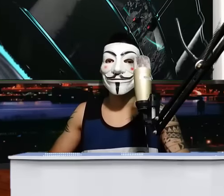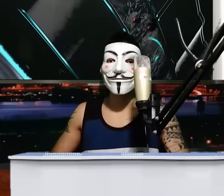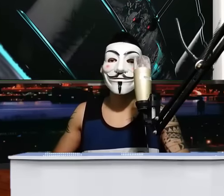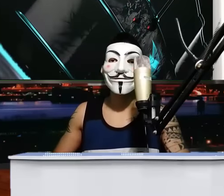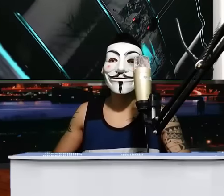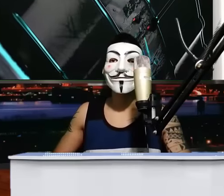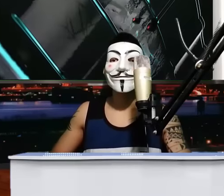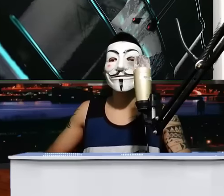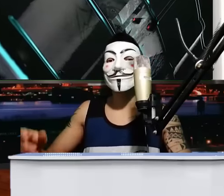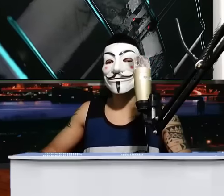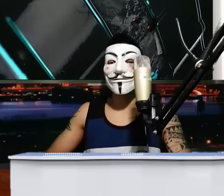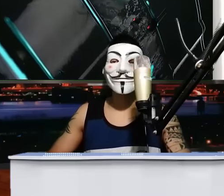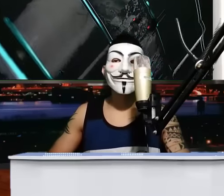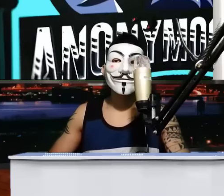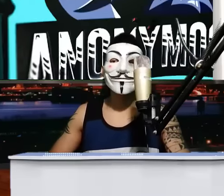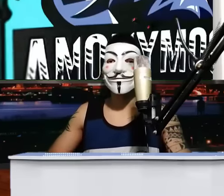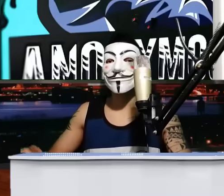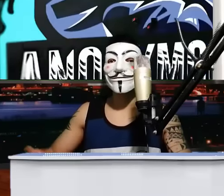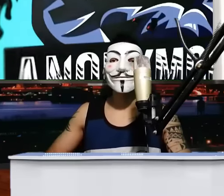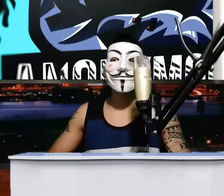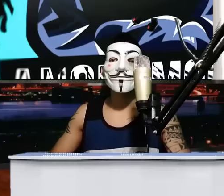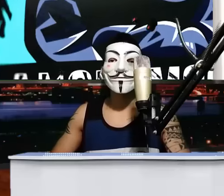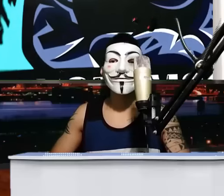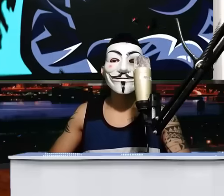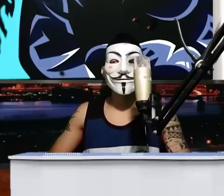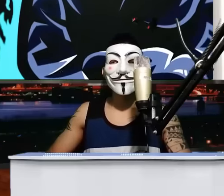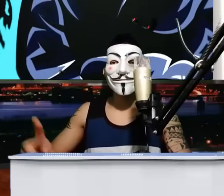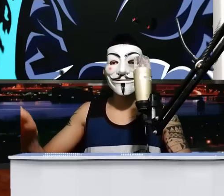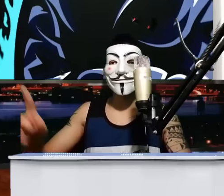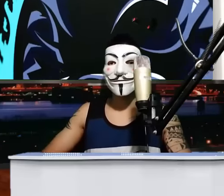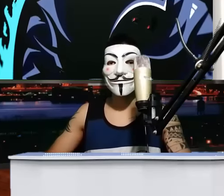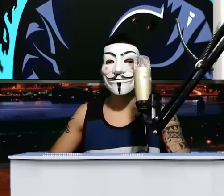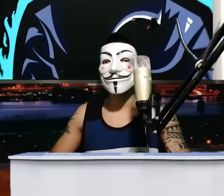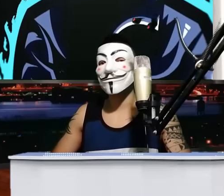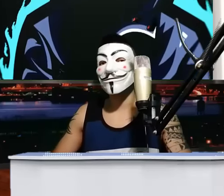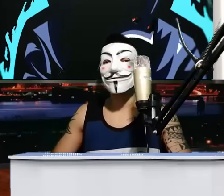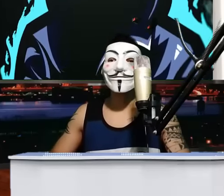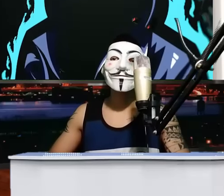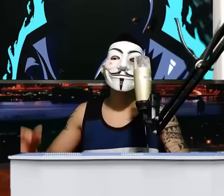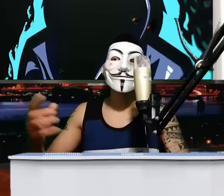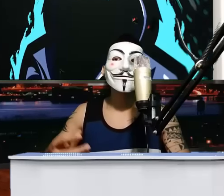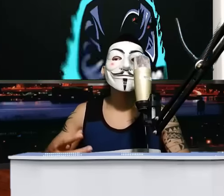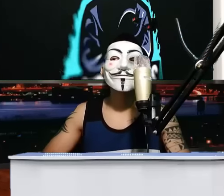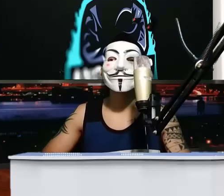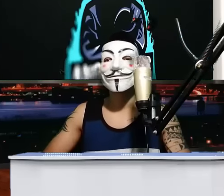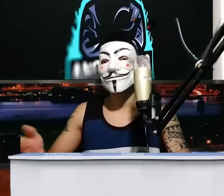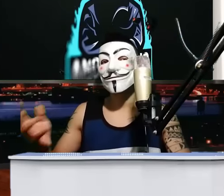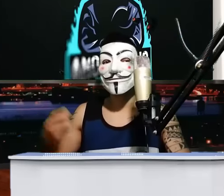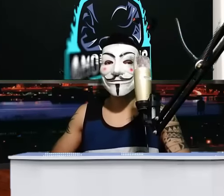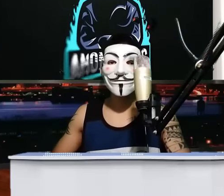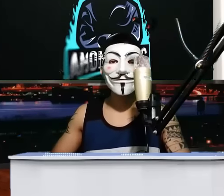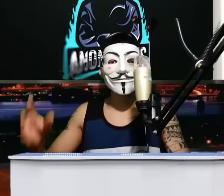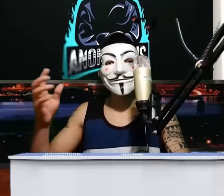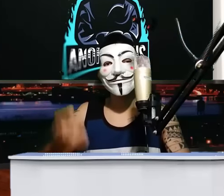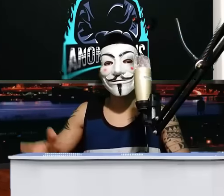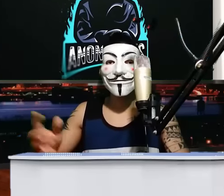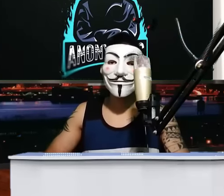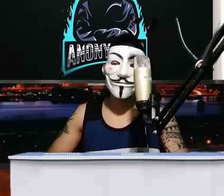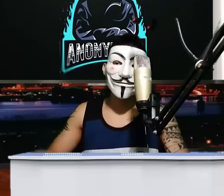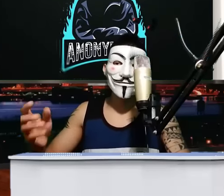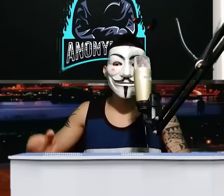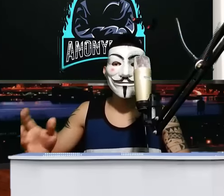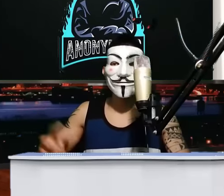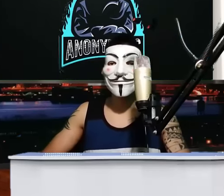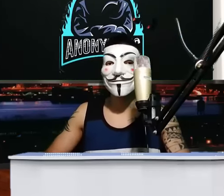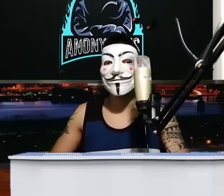Arena y el FMLN y que la democracia y que todos nosotros íbamos para arriba, y también sale a chillar de que ellos ya no